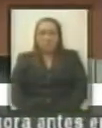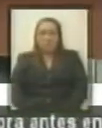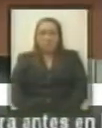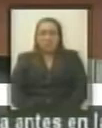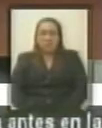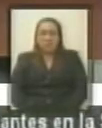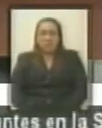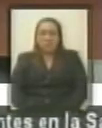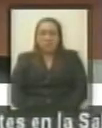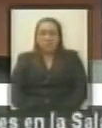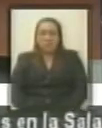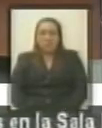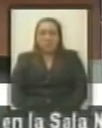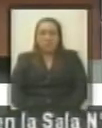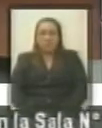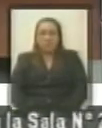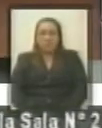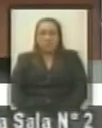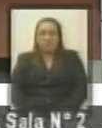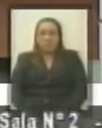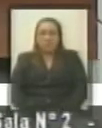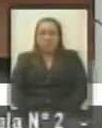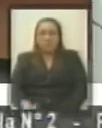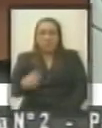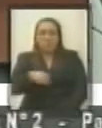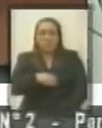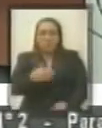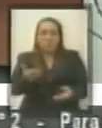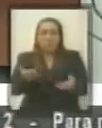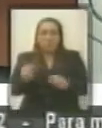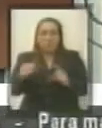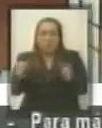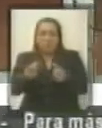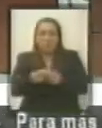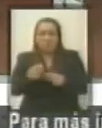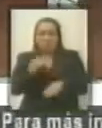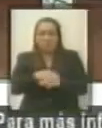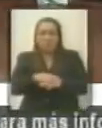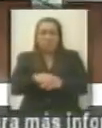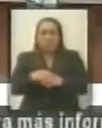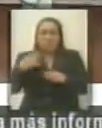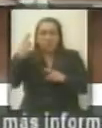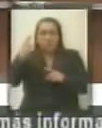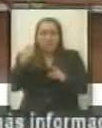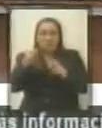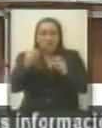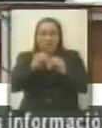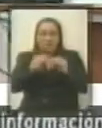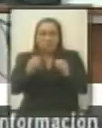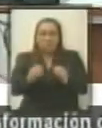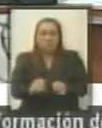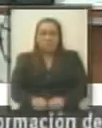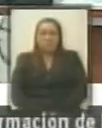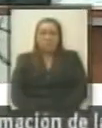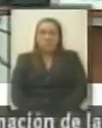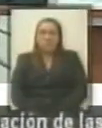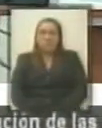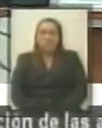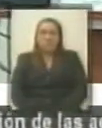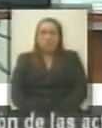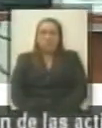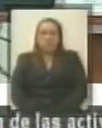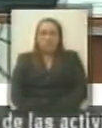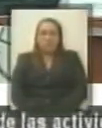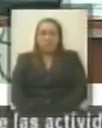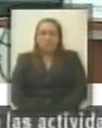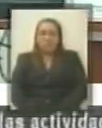acompaña. La hemos invitado para que informe a nuestra comisión sobre las razones de la convocatoria a nuestros procesos de elección de